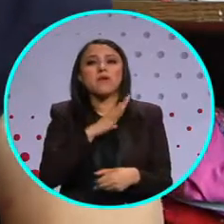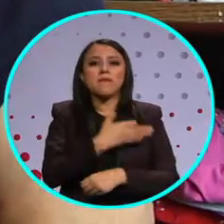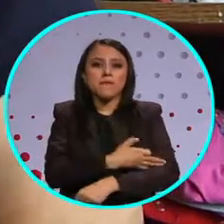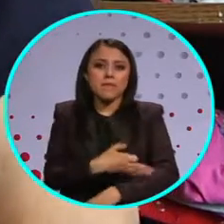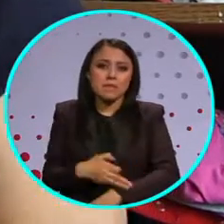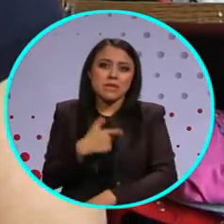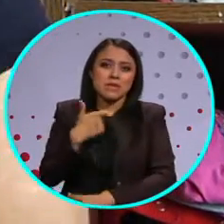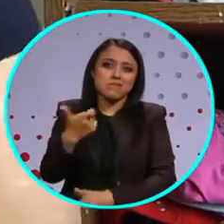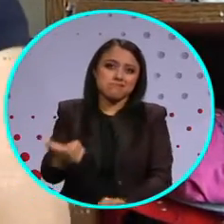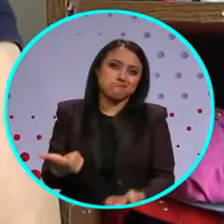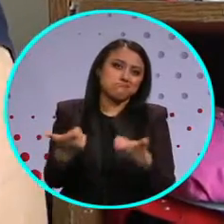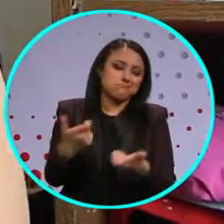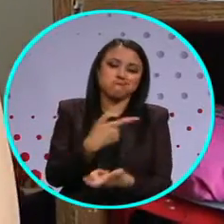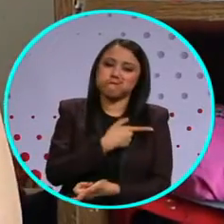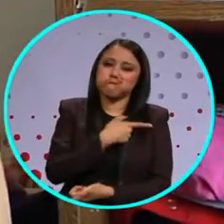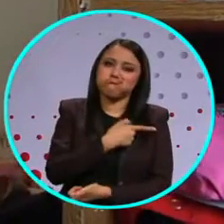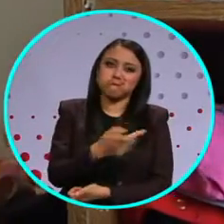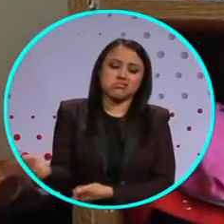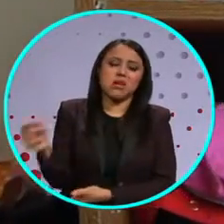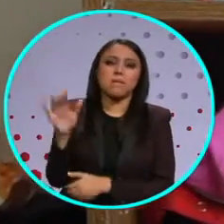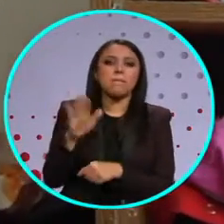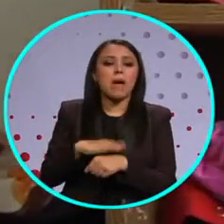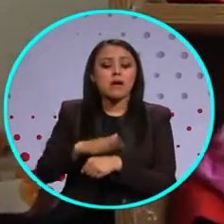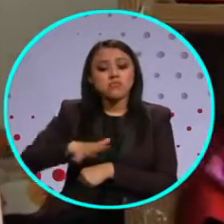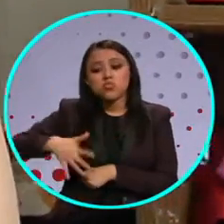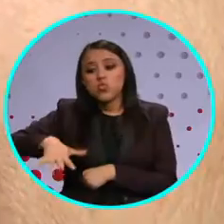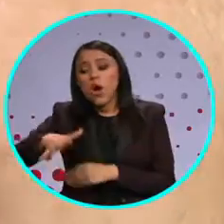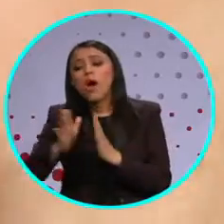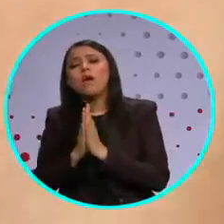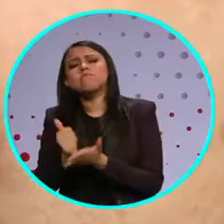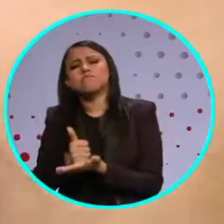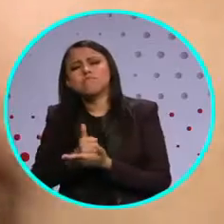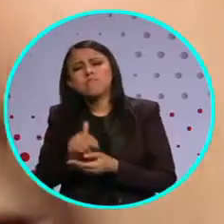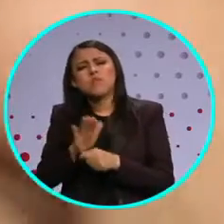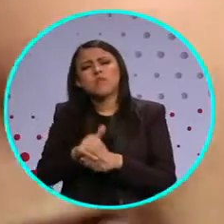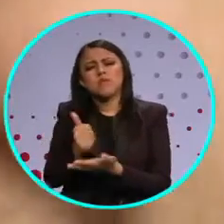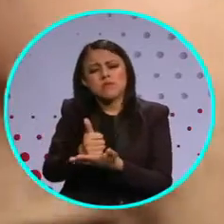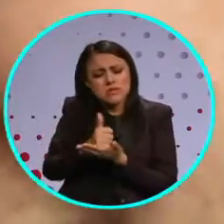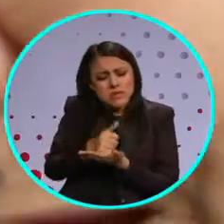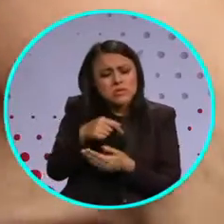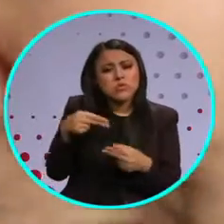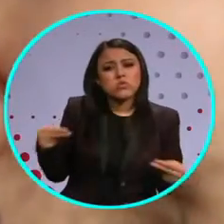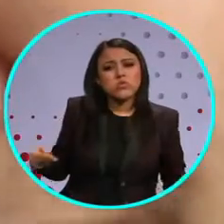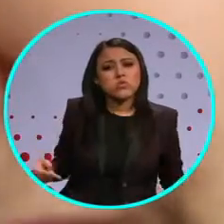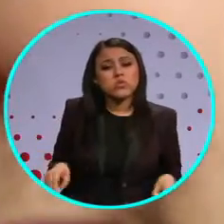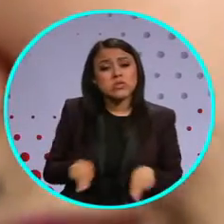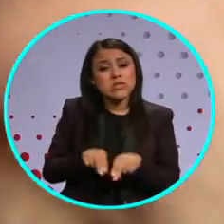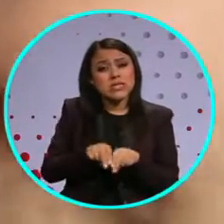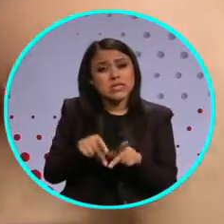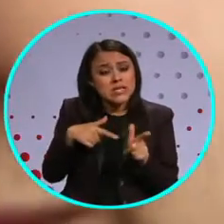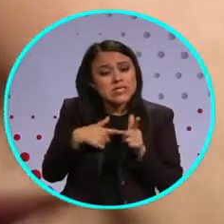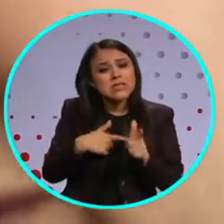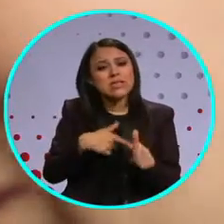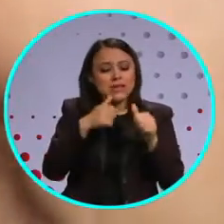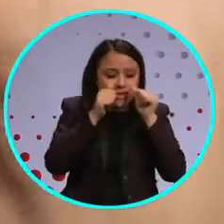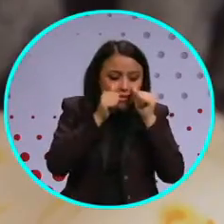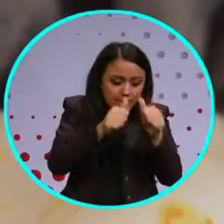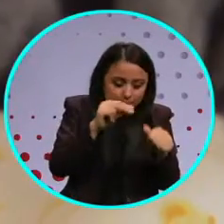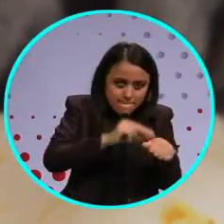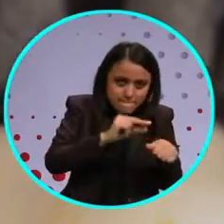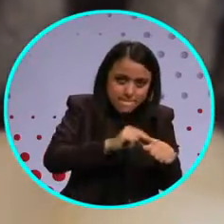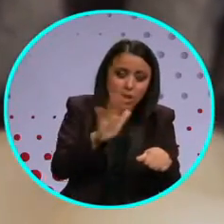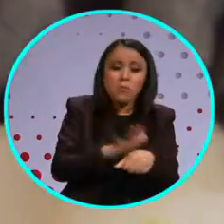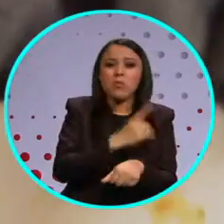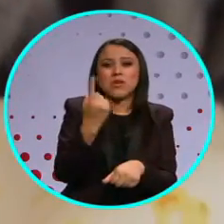de escasos recursos ha batallado y ha buscado por cielo, mar y tierra los medios para que su nieta reciba la atención médica que requiere, pues